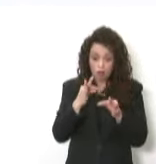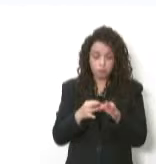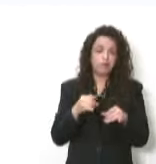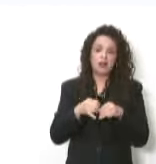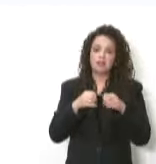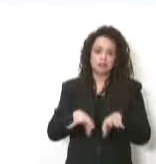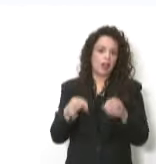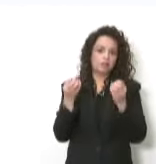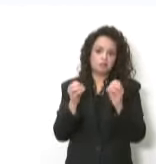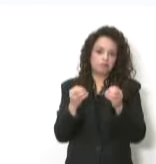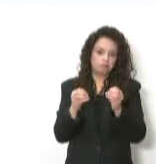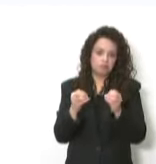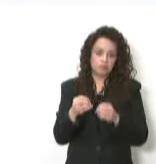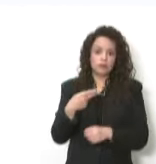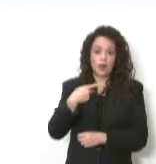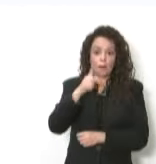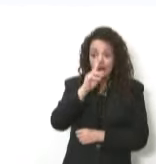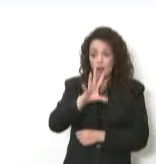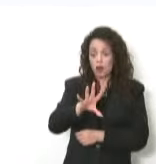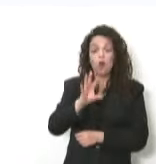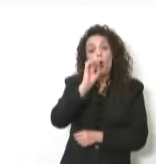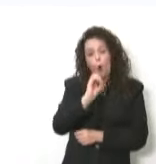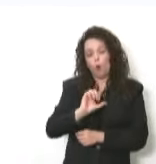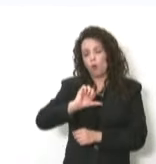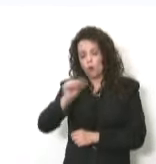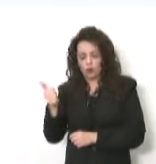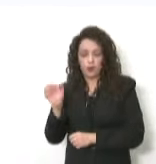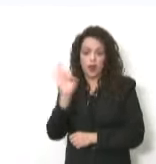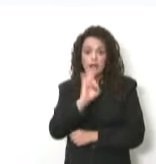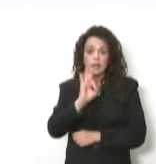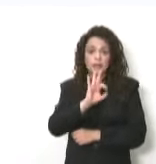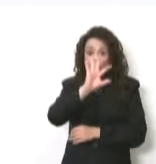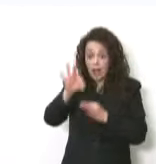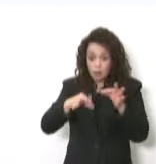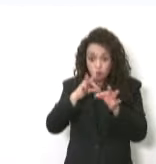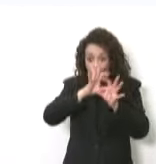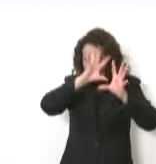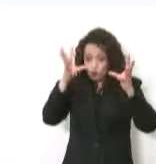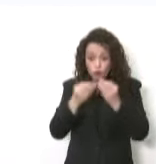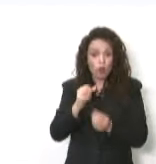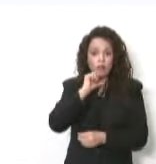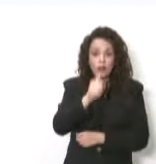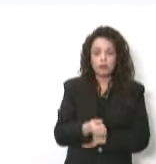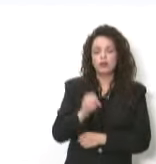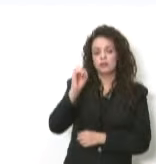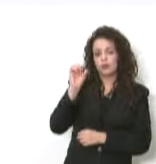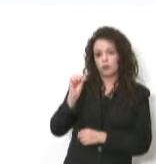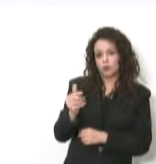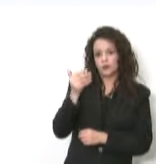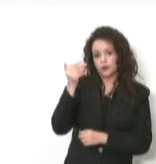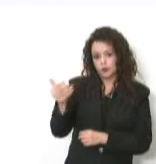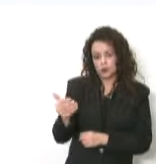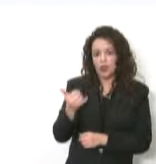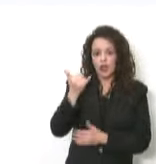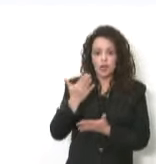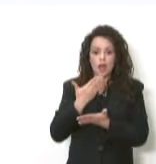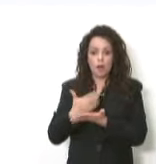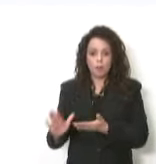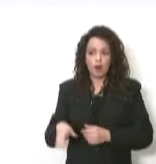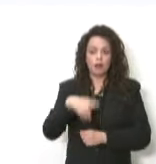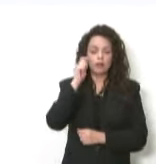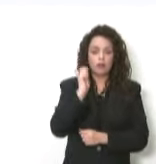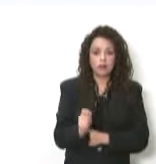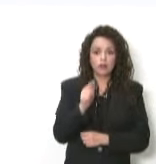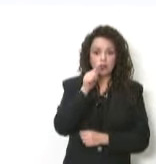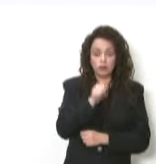hay un cumplimiento, pero no es total, es 0.5. Y también se evalúa cuando el sujeto, esto está dentro de